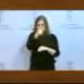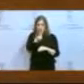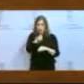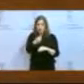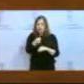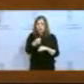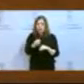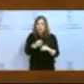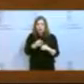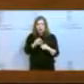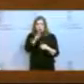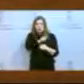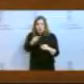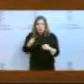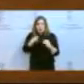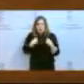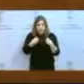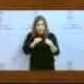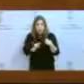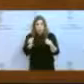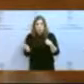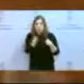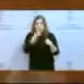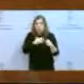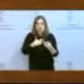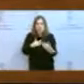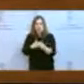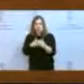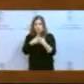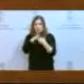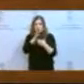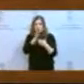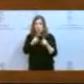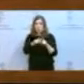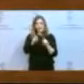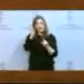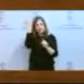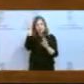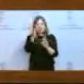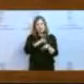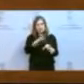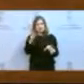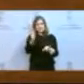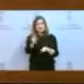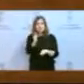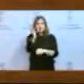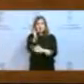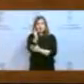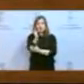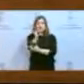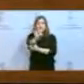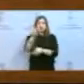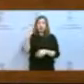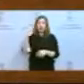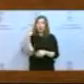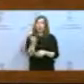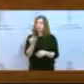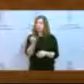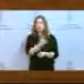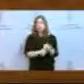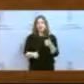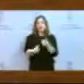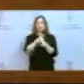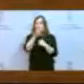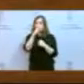mejorar la vida de muchas personas. Iniciativas especialmente sensibles y, como tales, deberían tener prioridad en la acción